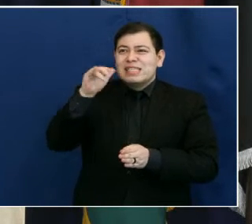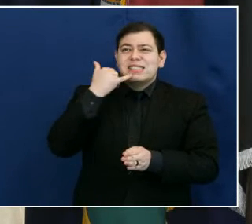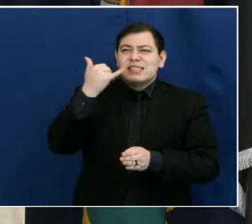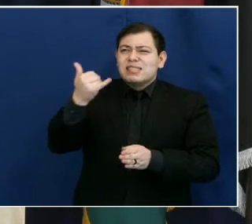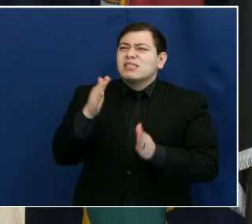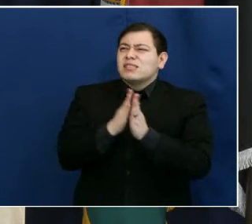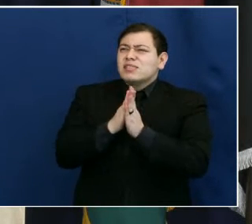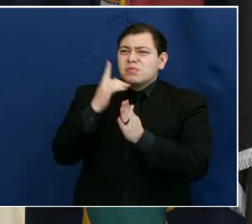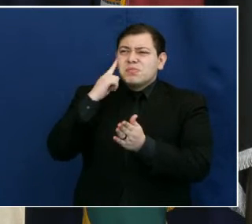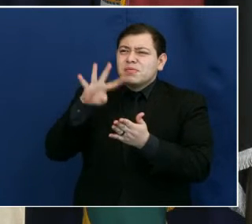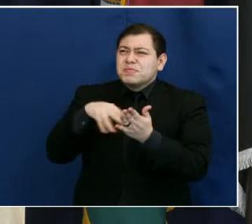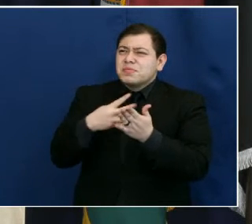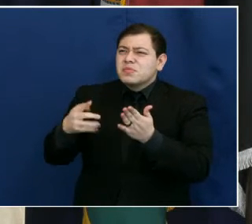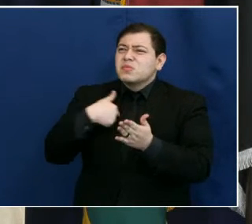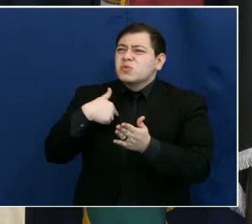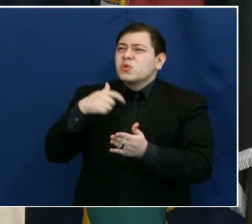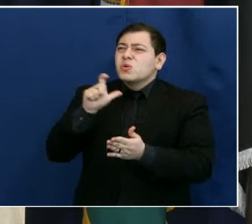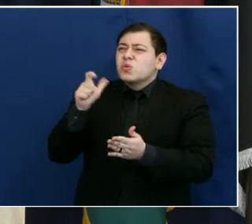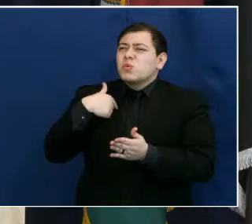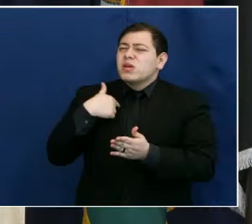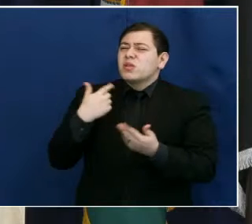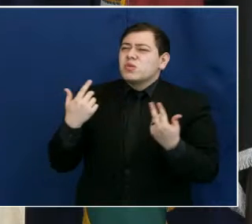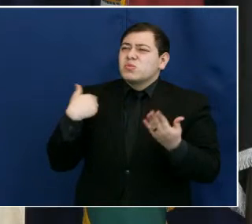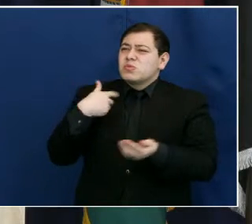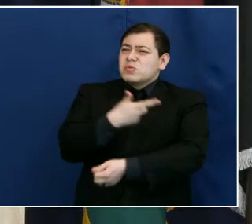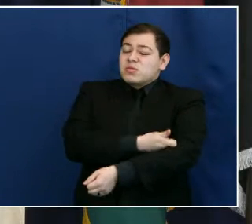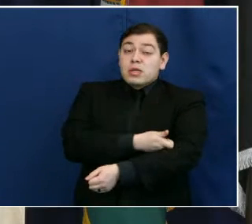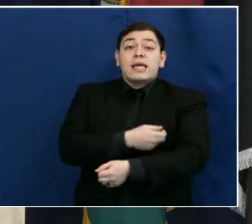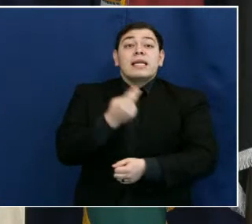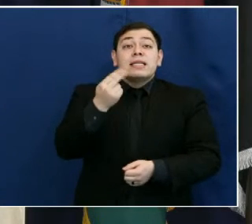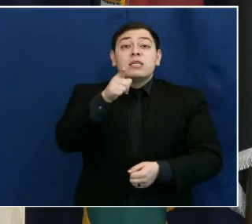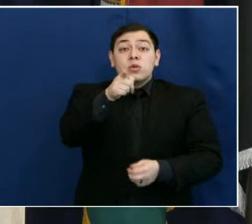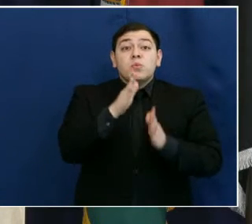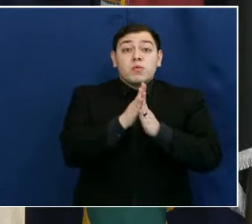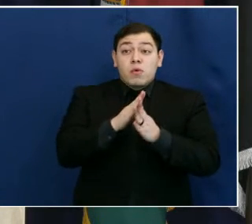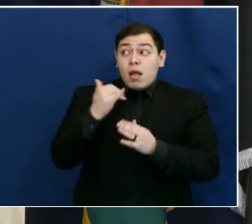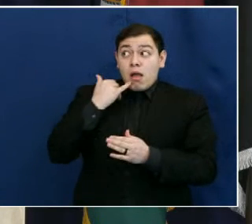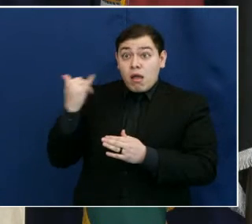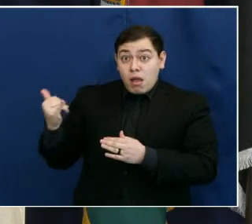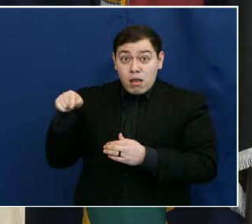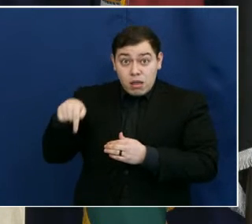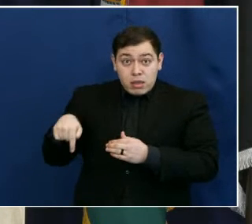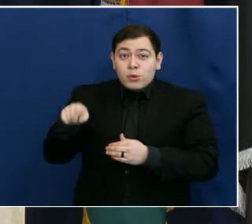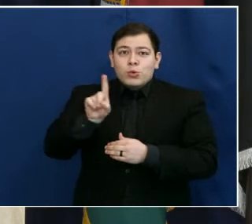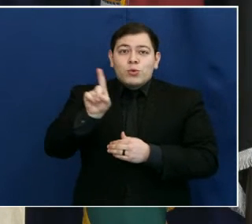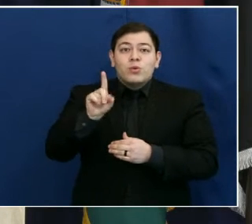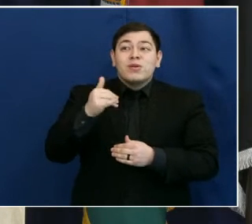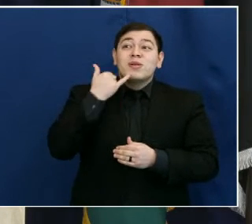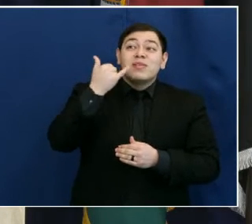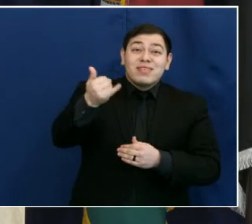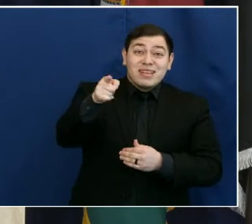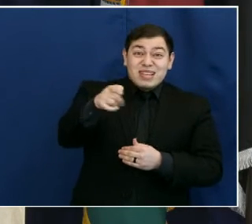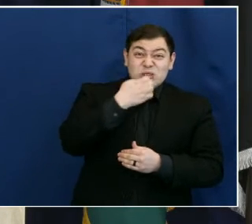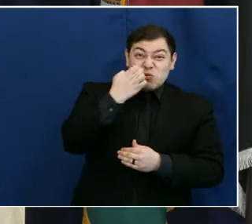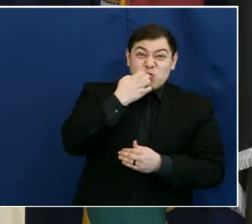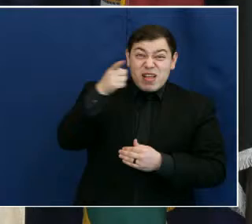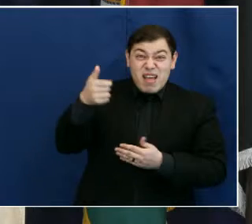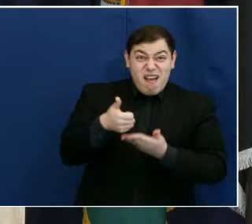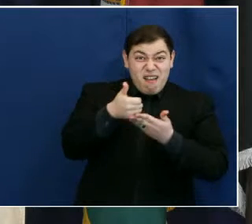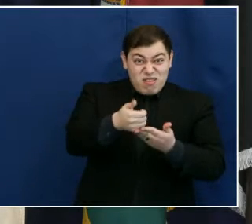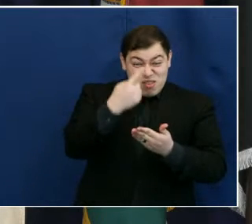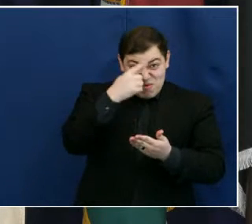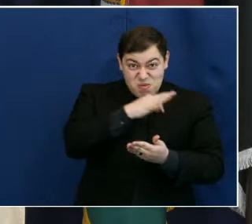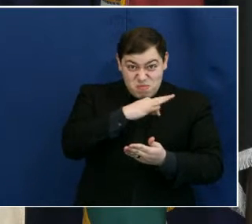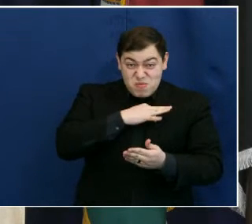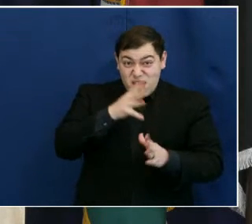favor que los maestros trabajen directamente con sus distritos escolares. Les pedimos que por favor vayan a los centros